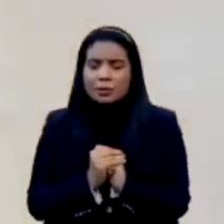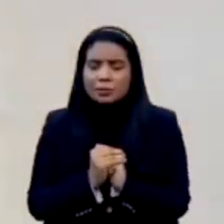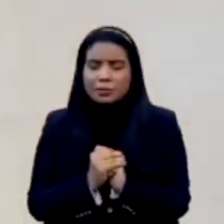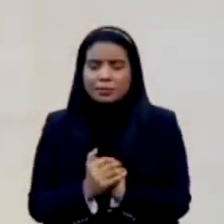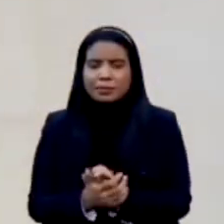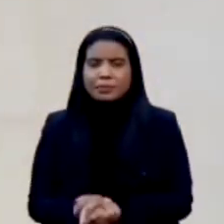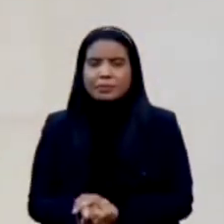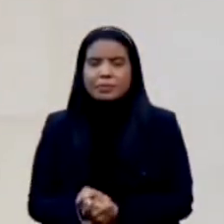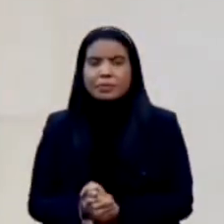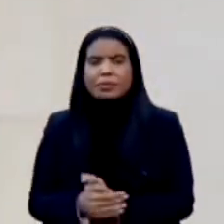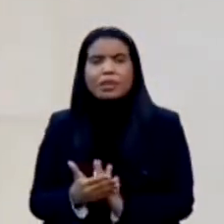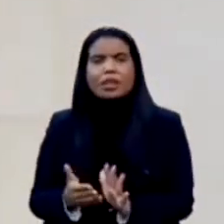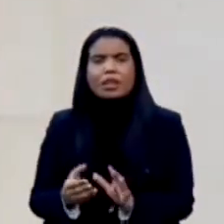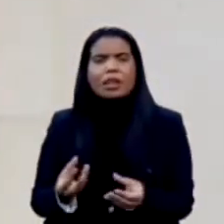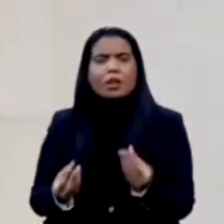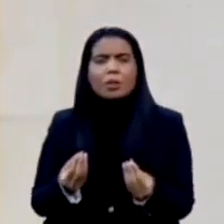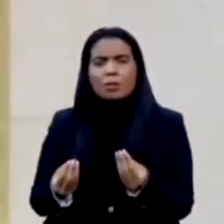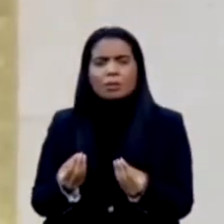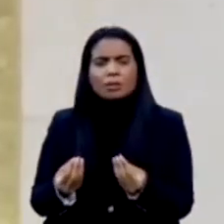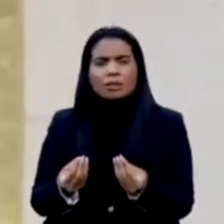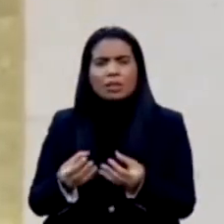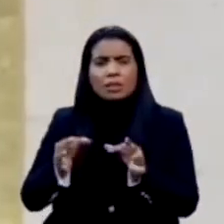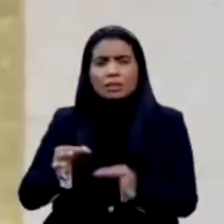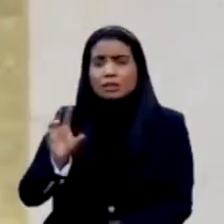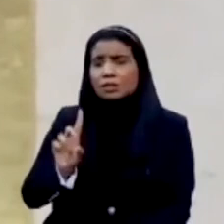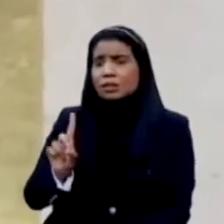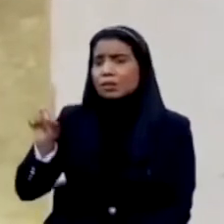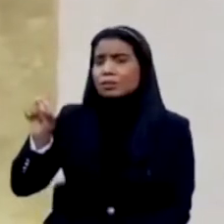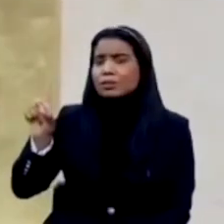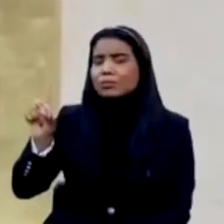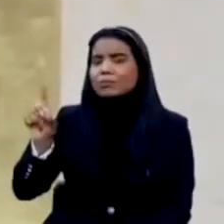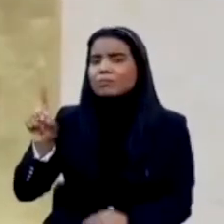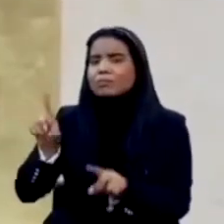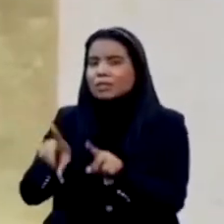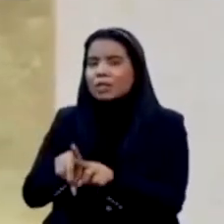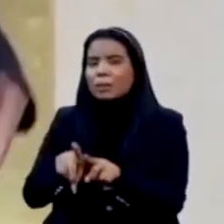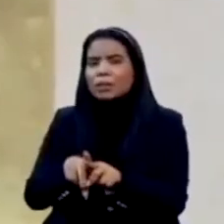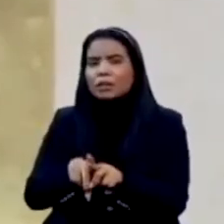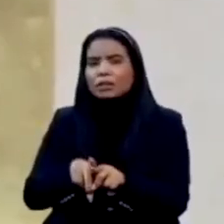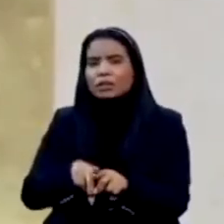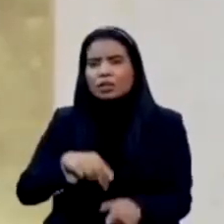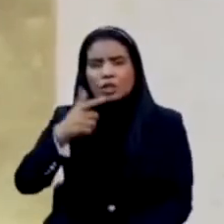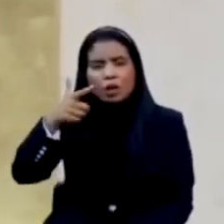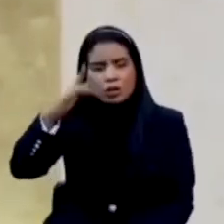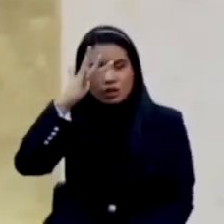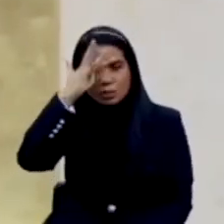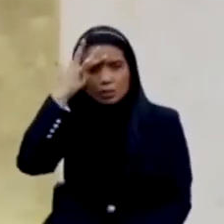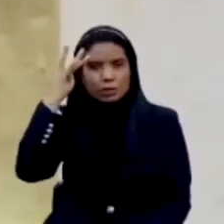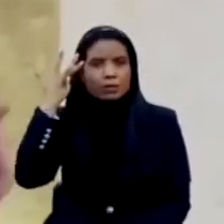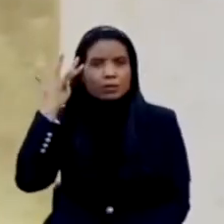y quien cumple con su palabra delante de dios cumple con su palabra delante de los hombres